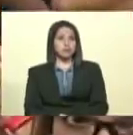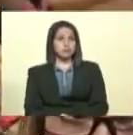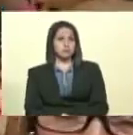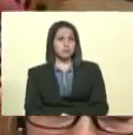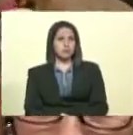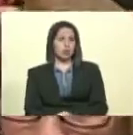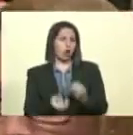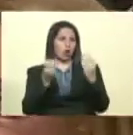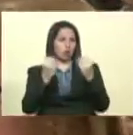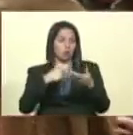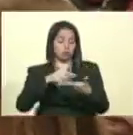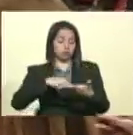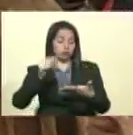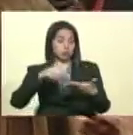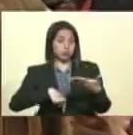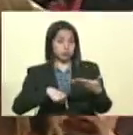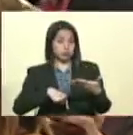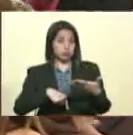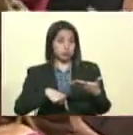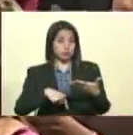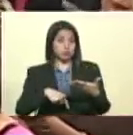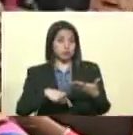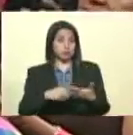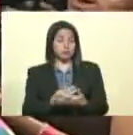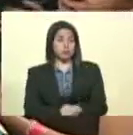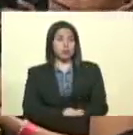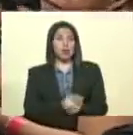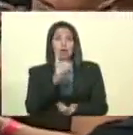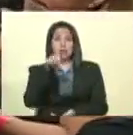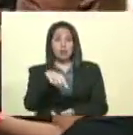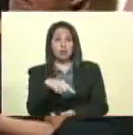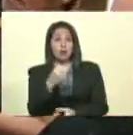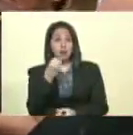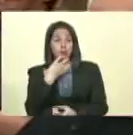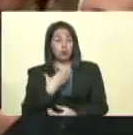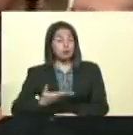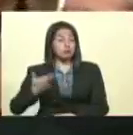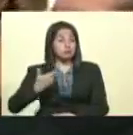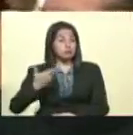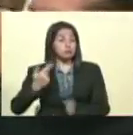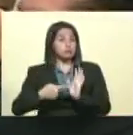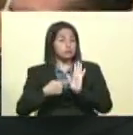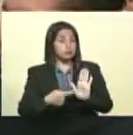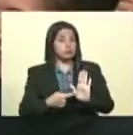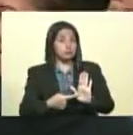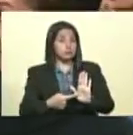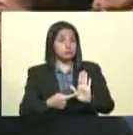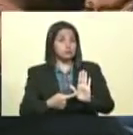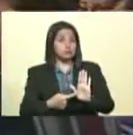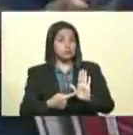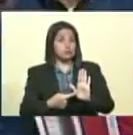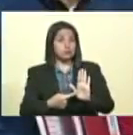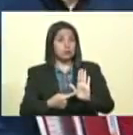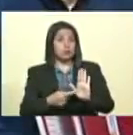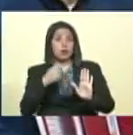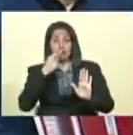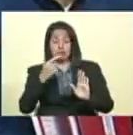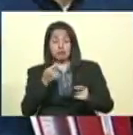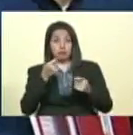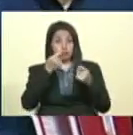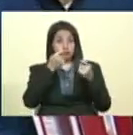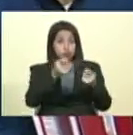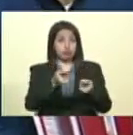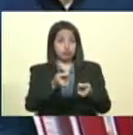Dentro de esta contratación, presidente, también es bueno señalar el carácter no nada más reivindicativo que